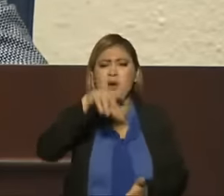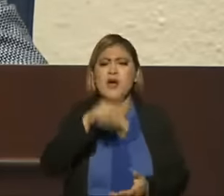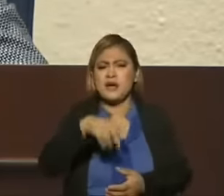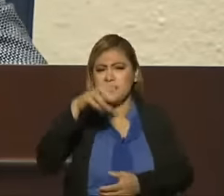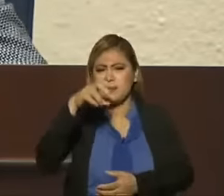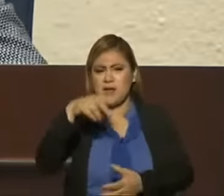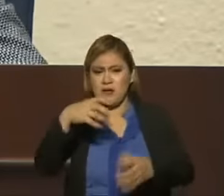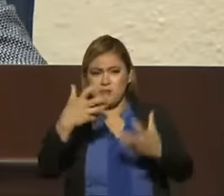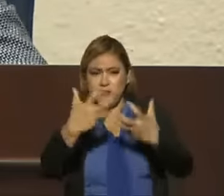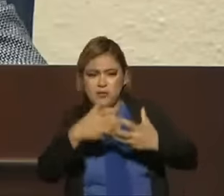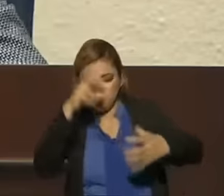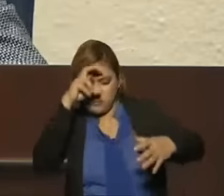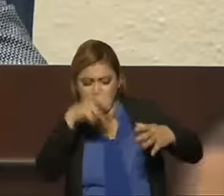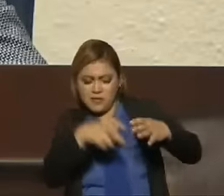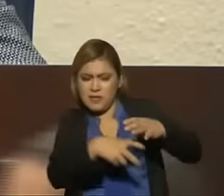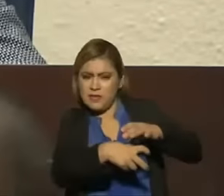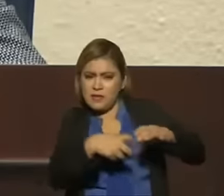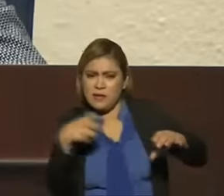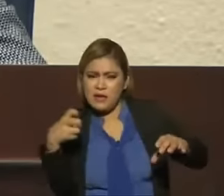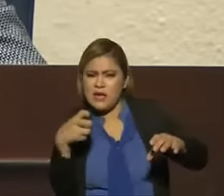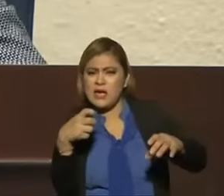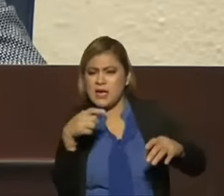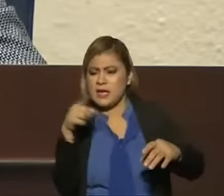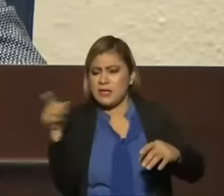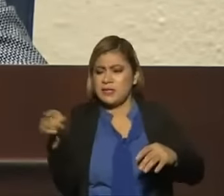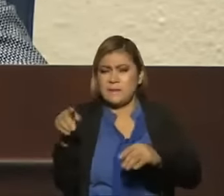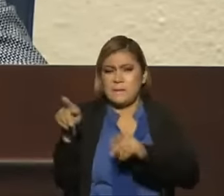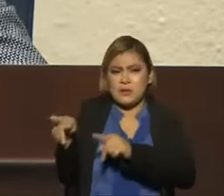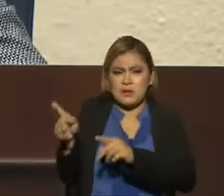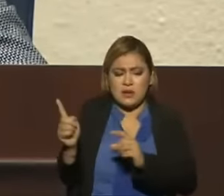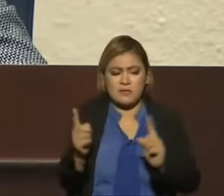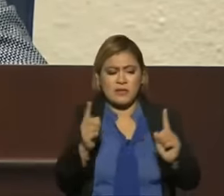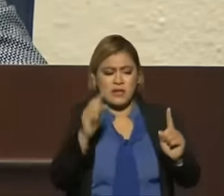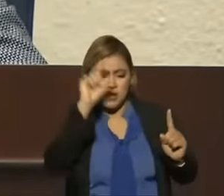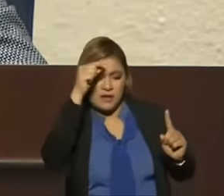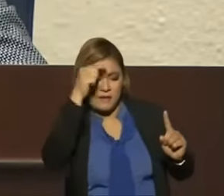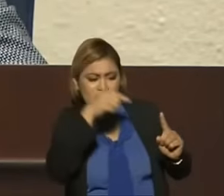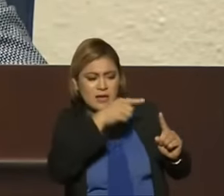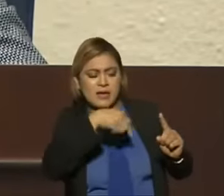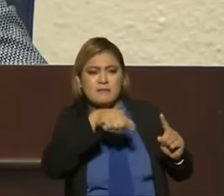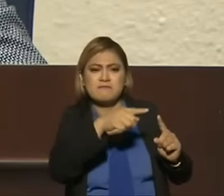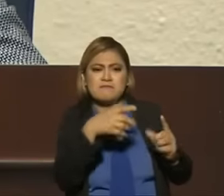minera celebrado entre el Estado y la Sociedad Minera Panamá S.A.